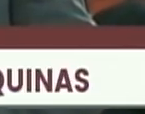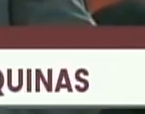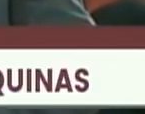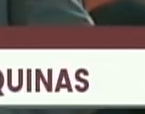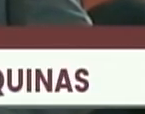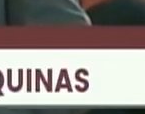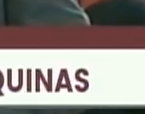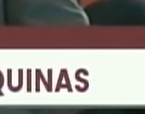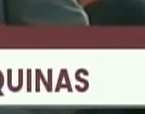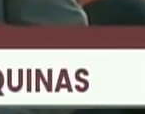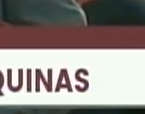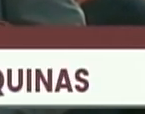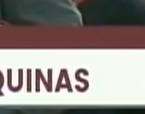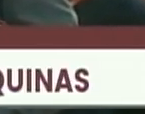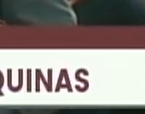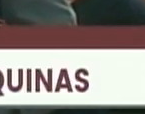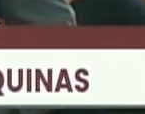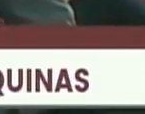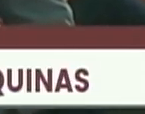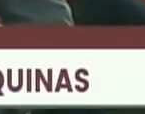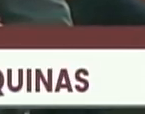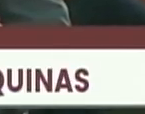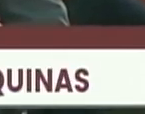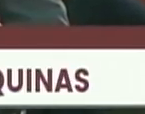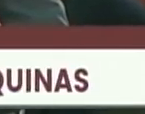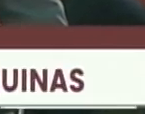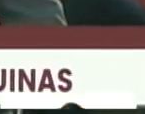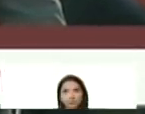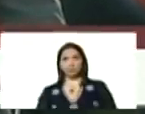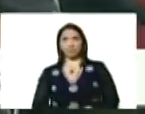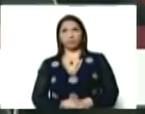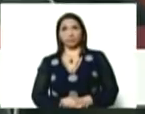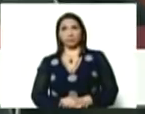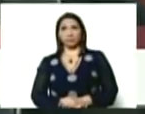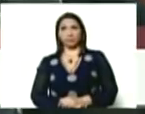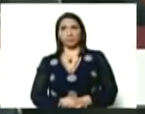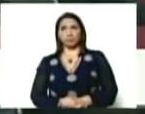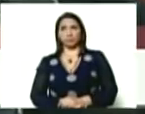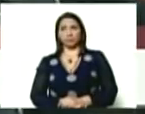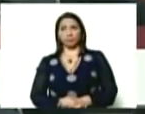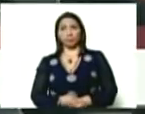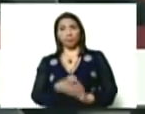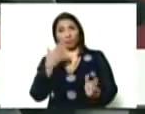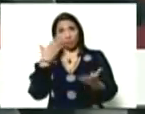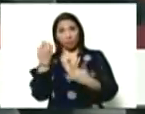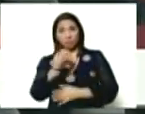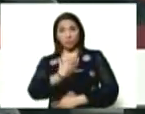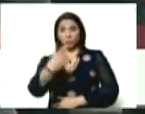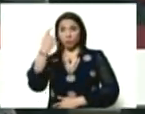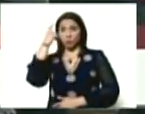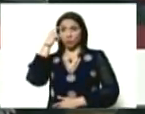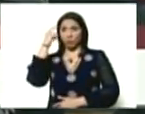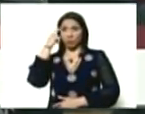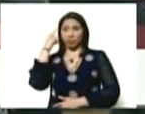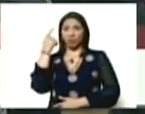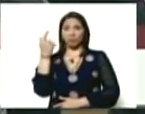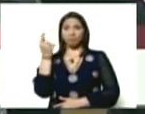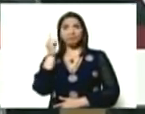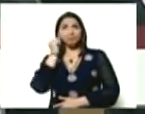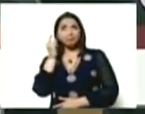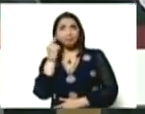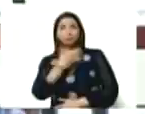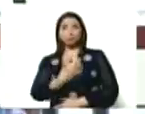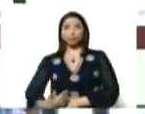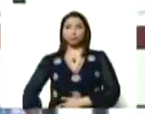elecciones parlamentarias que se llevarán a cabo en nuestro país. Buenos días a todos presentes, buenos días señora presidenta, compañeras rectoras